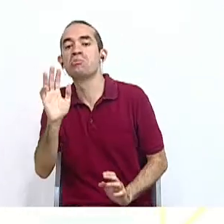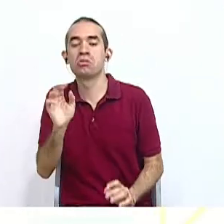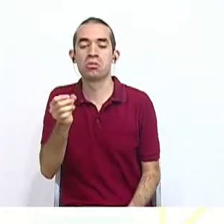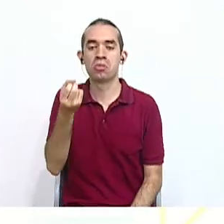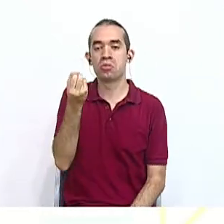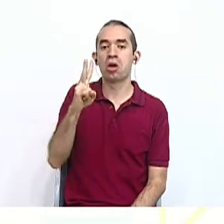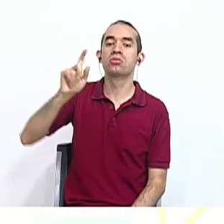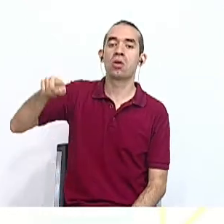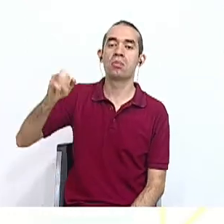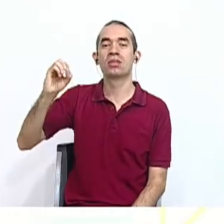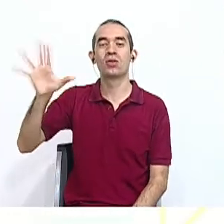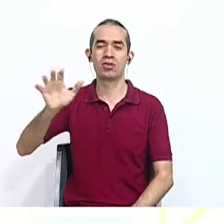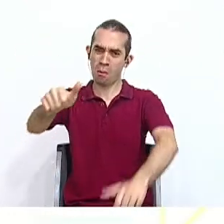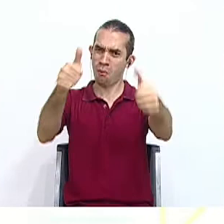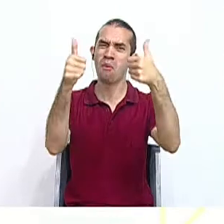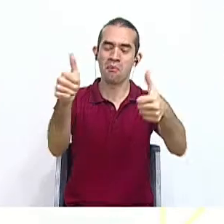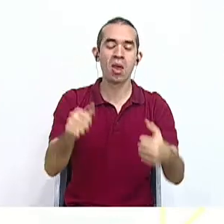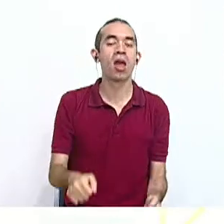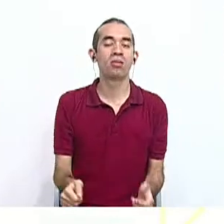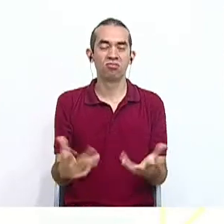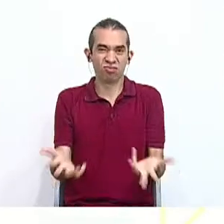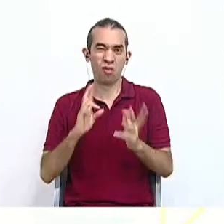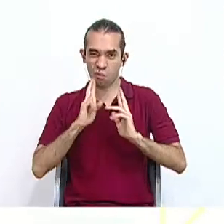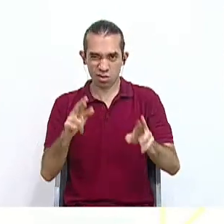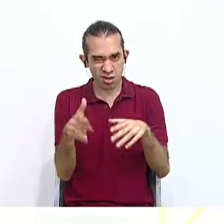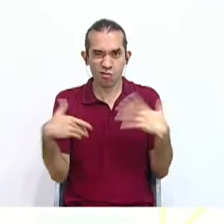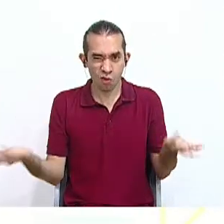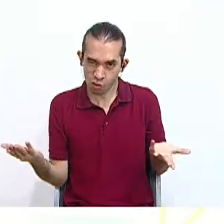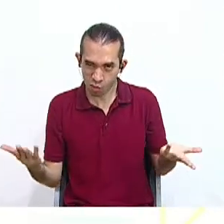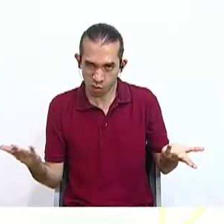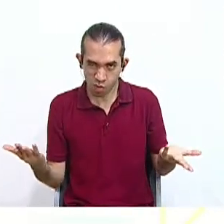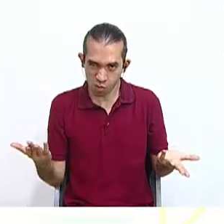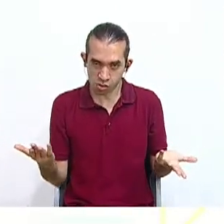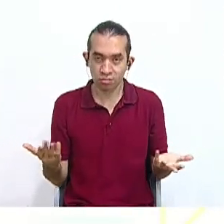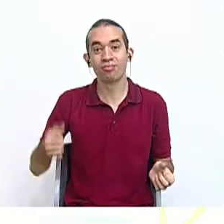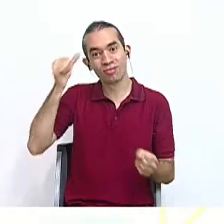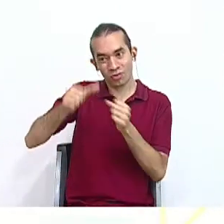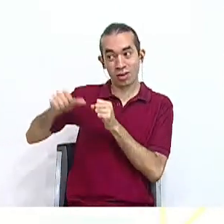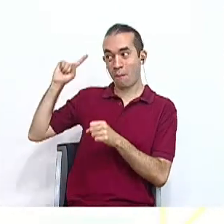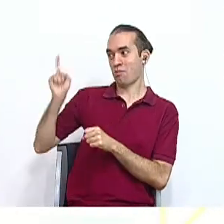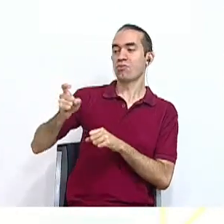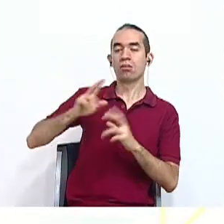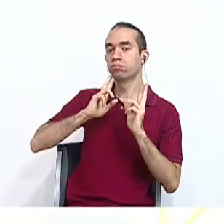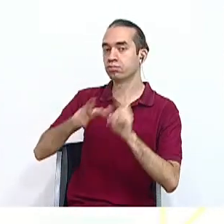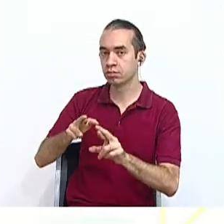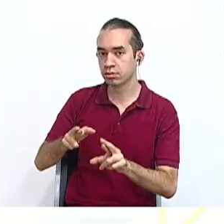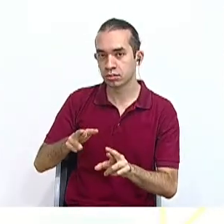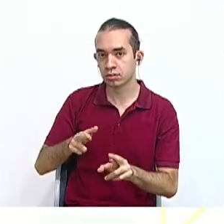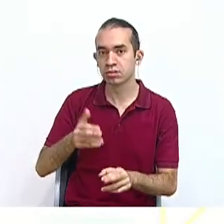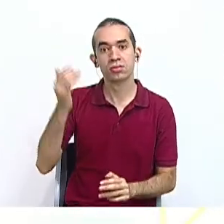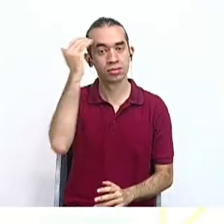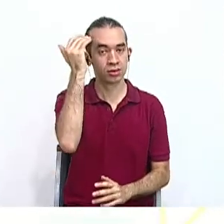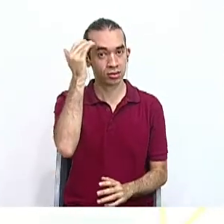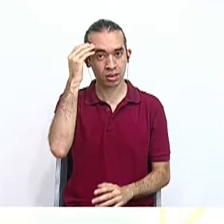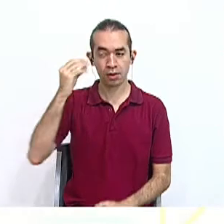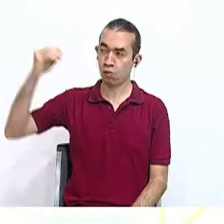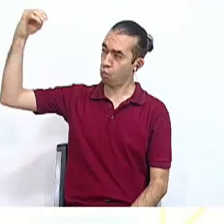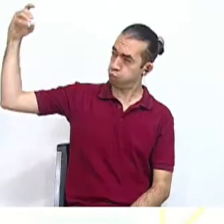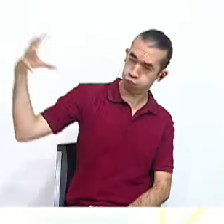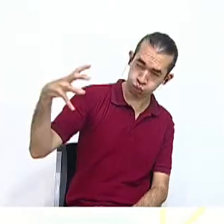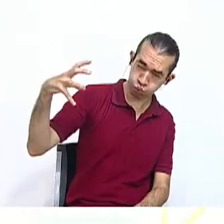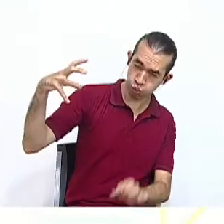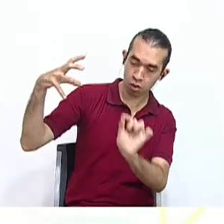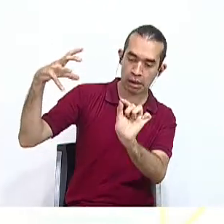12,05. Muy bien. ¿Y cómo podemos dar la respuesta entonces a nuestra pregunta? Recuerde que estamos calculando la intensidad de luz a